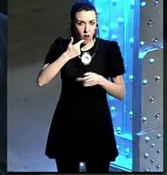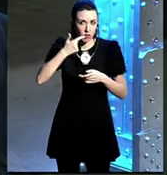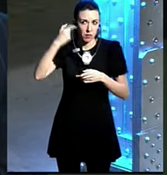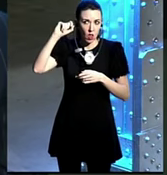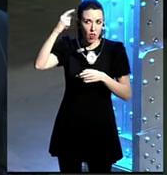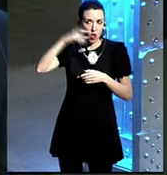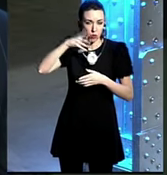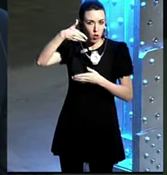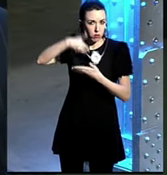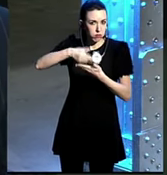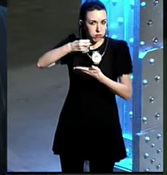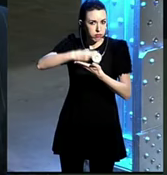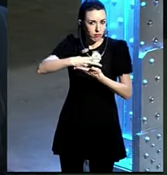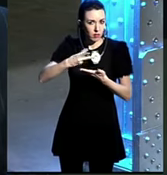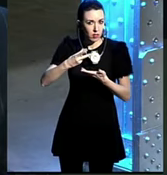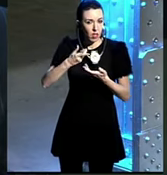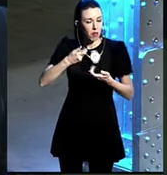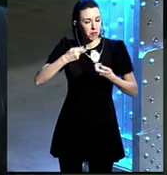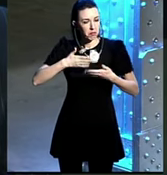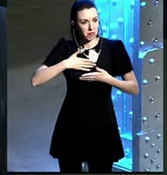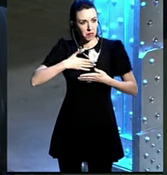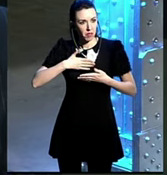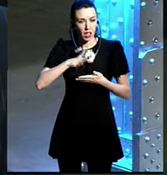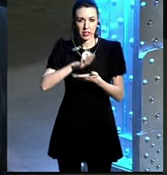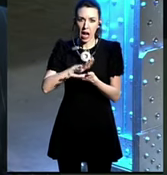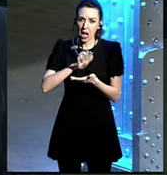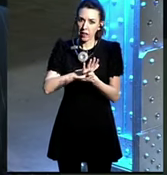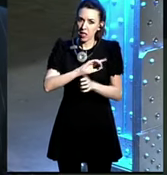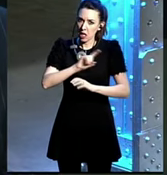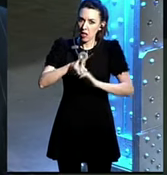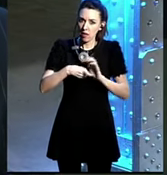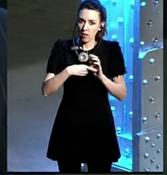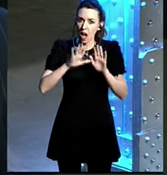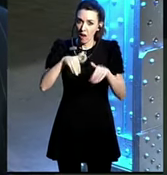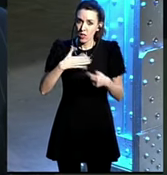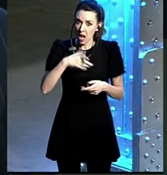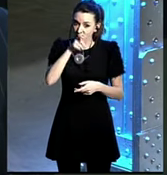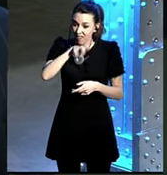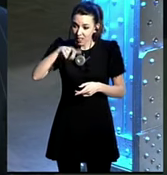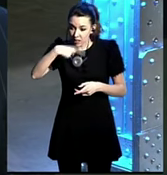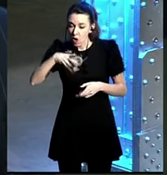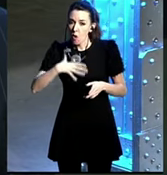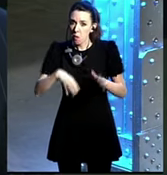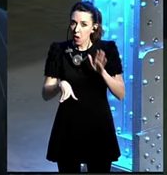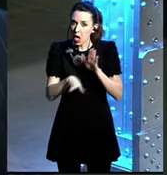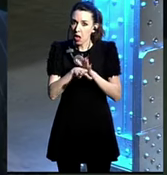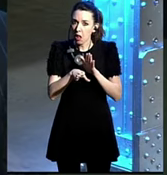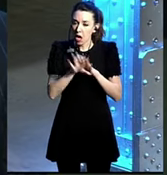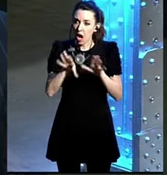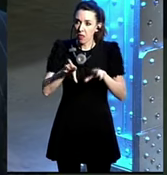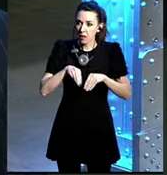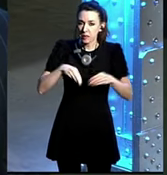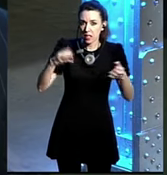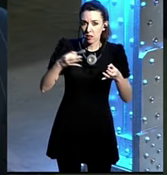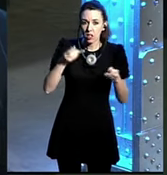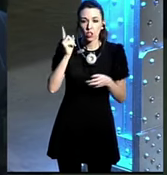sea el reto al que se enfrentan. Y les da serenidad extrema, y lo cual les permite aceptar lo que les ha